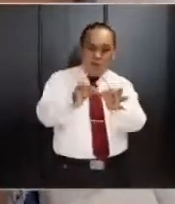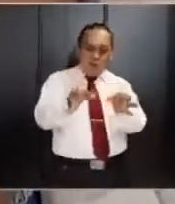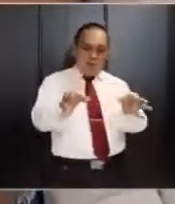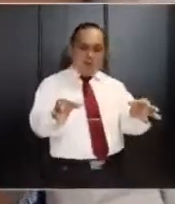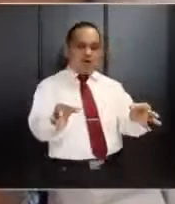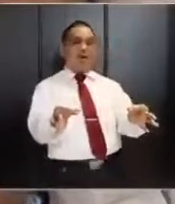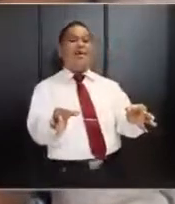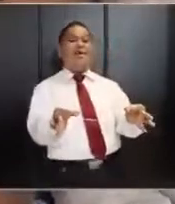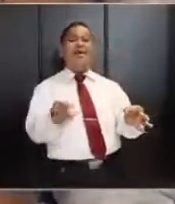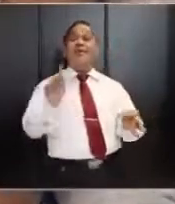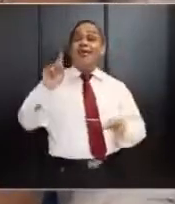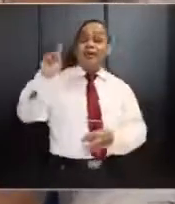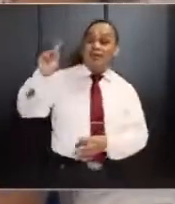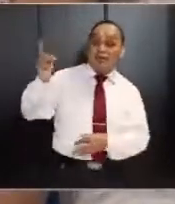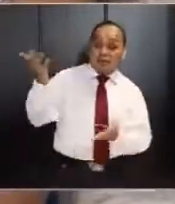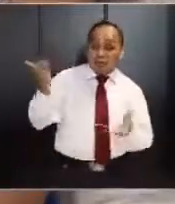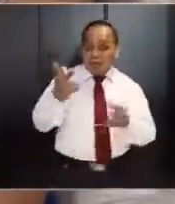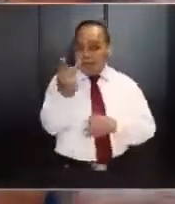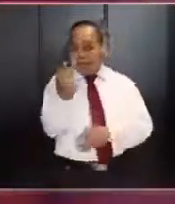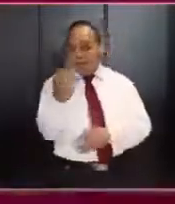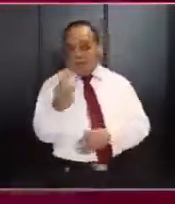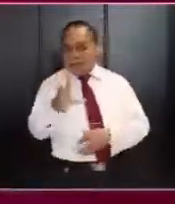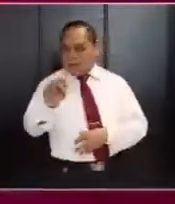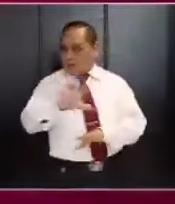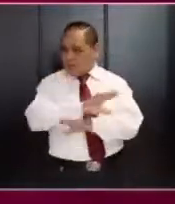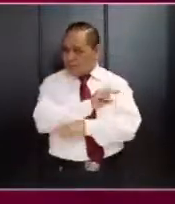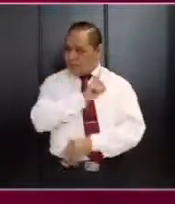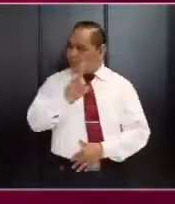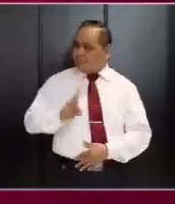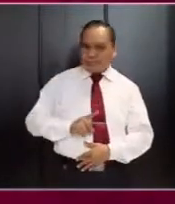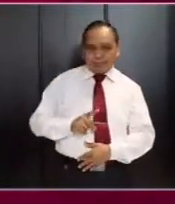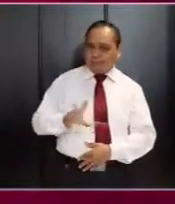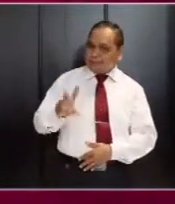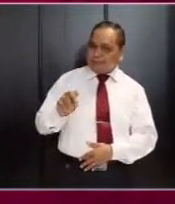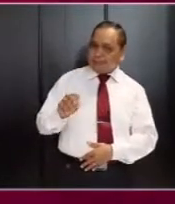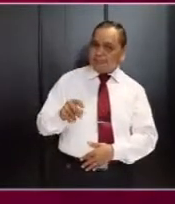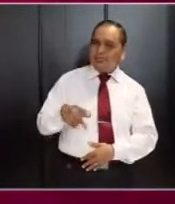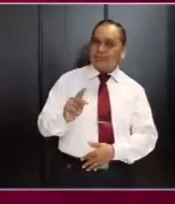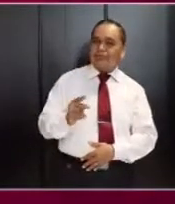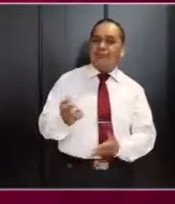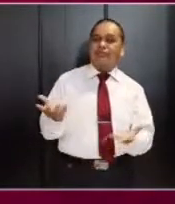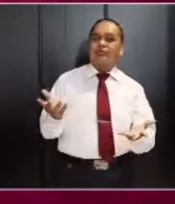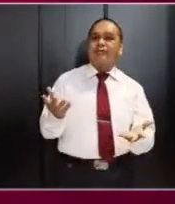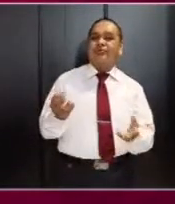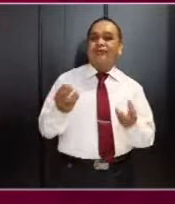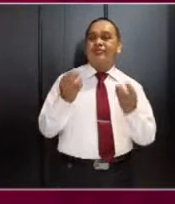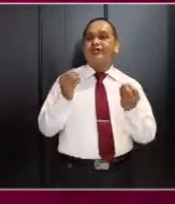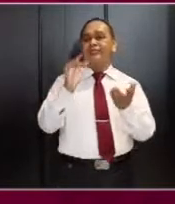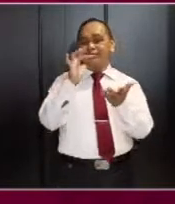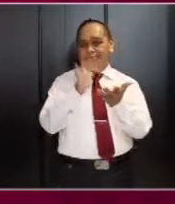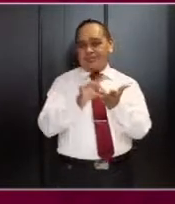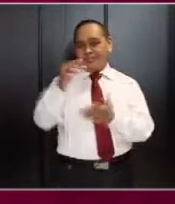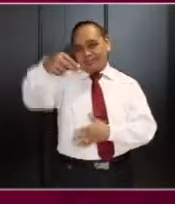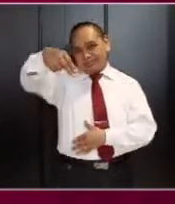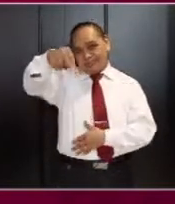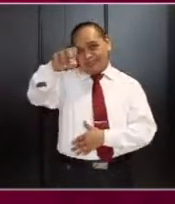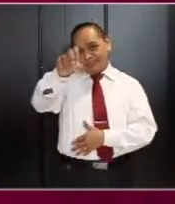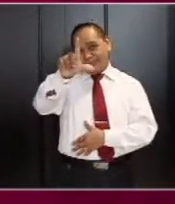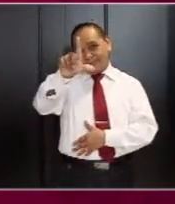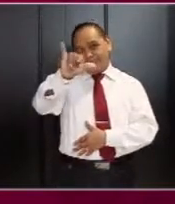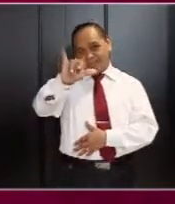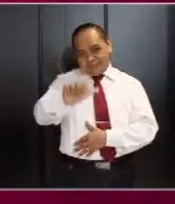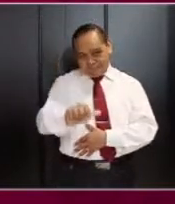tele que quería, ¿no? Porque aquí está la notaria. Así que ni modo, es Nelia. Muchísimas gracias, Nelia, que además ha